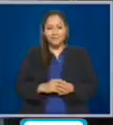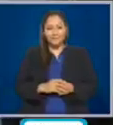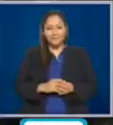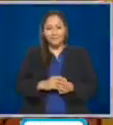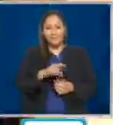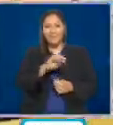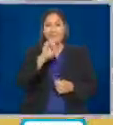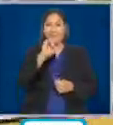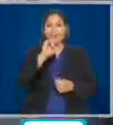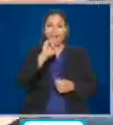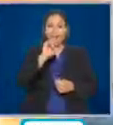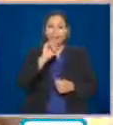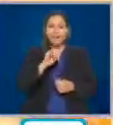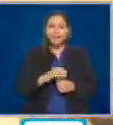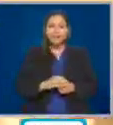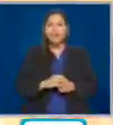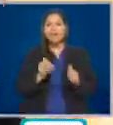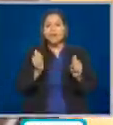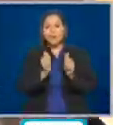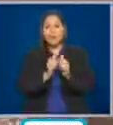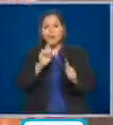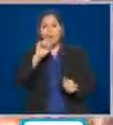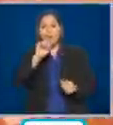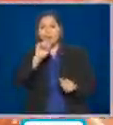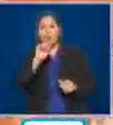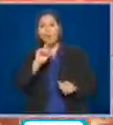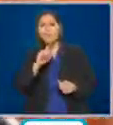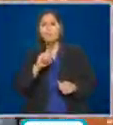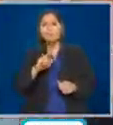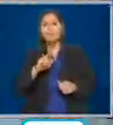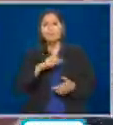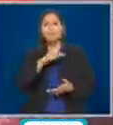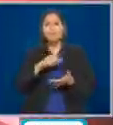el de guayaba? ¿Con guayaba? ¿De dónde?